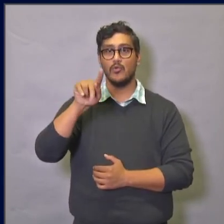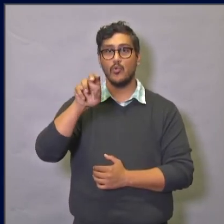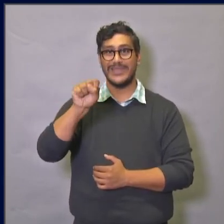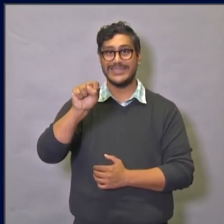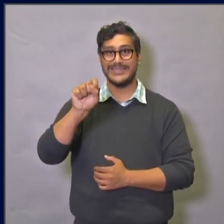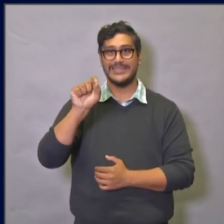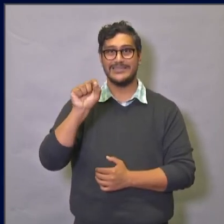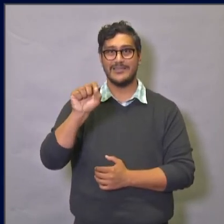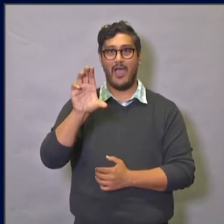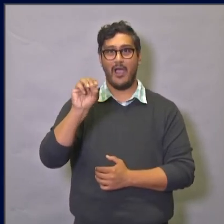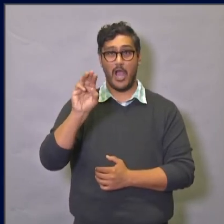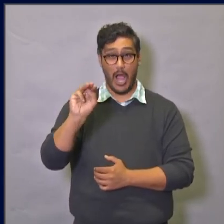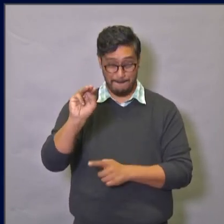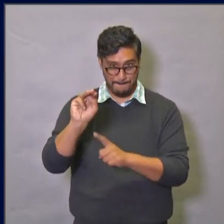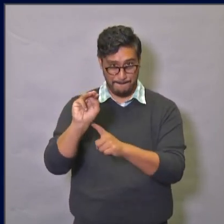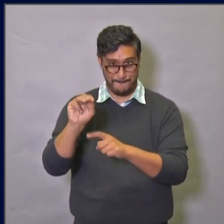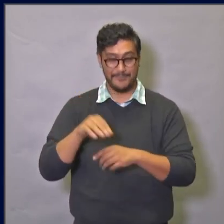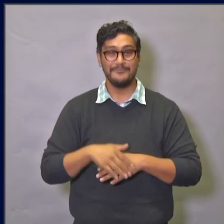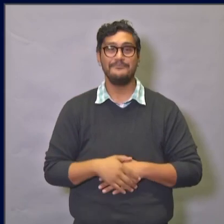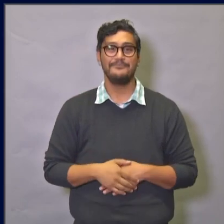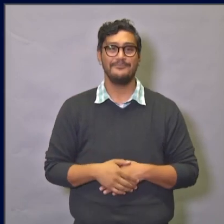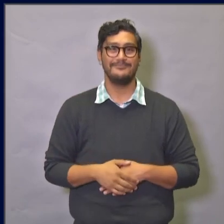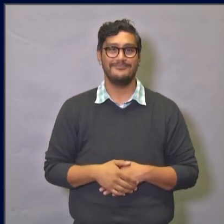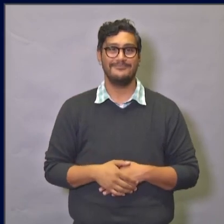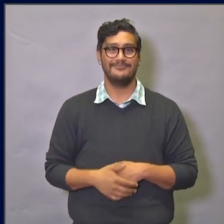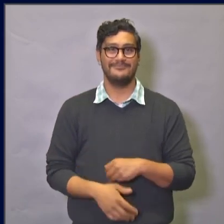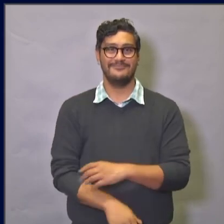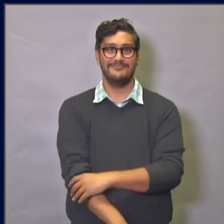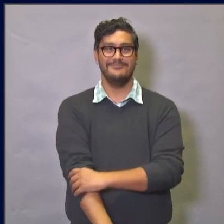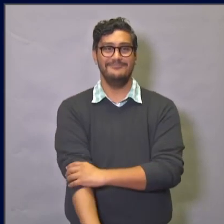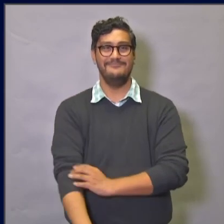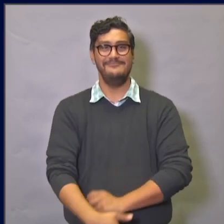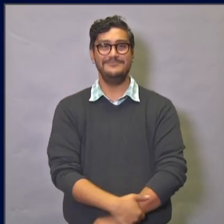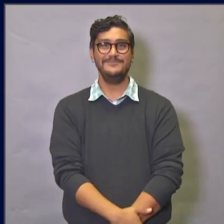laquits.com. Next slide, por favor. Next slide, please.